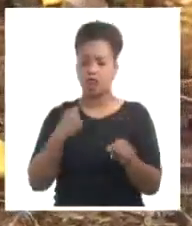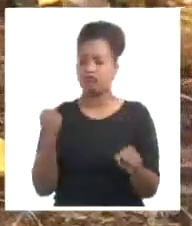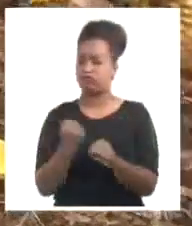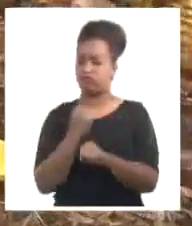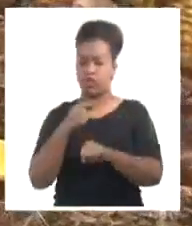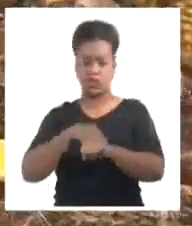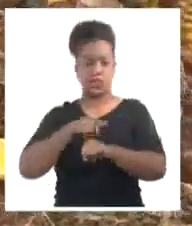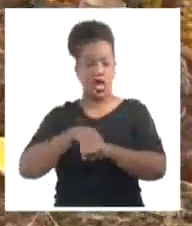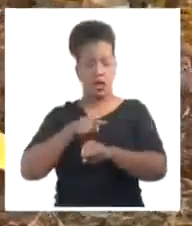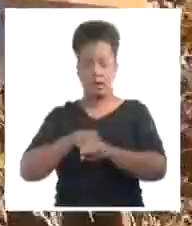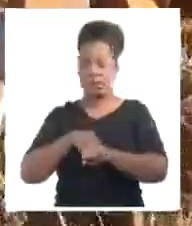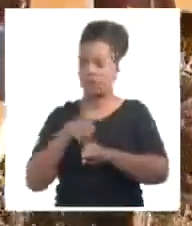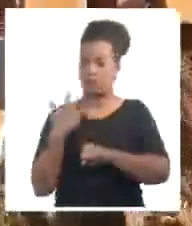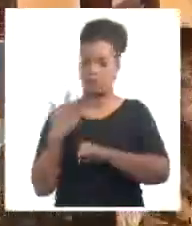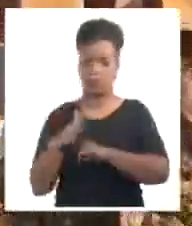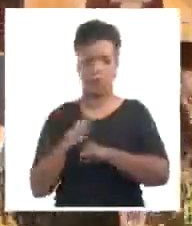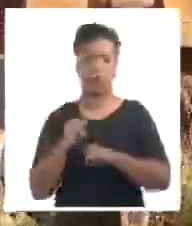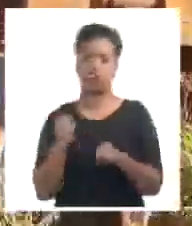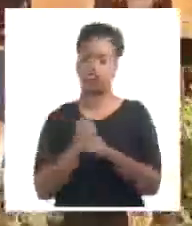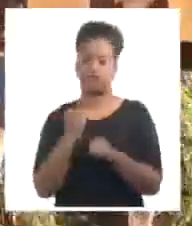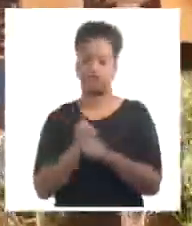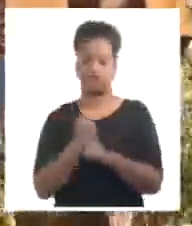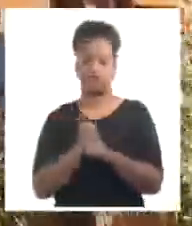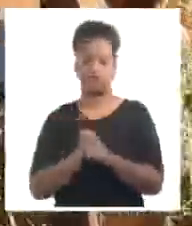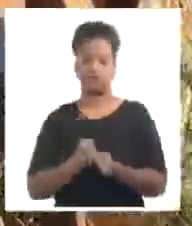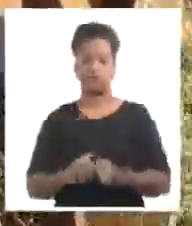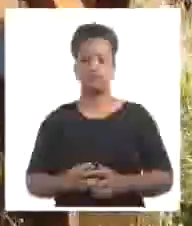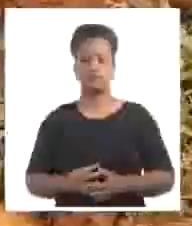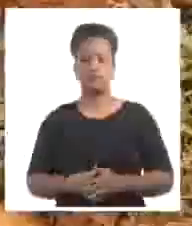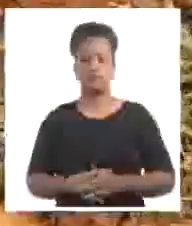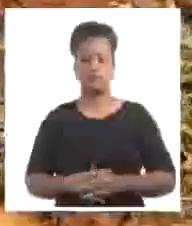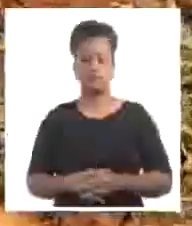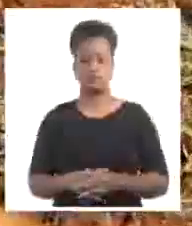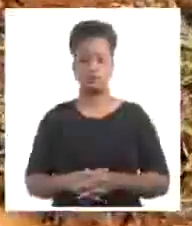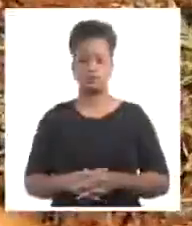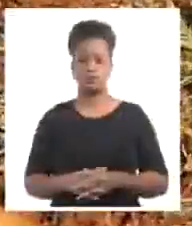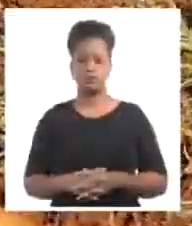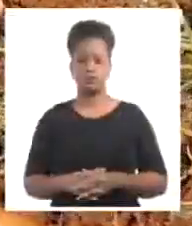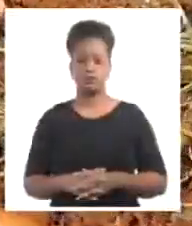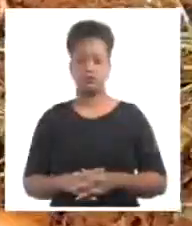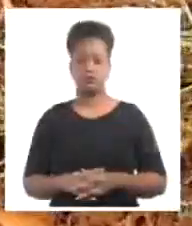que sea necesario. Adán Morel, Sistema Informativo de la Televisión Cubana.